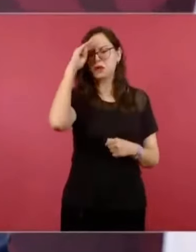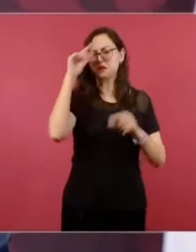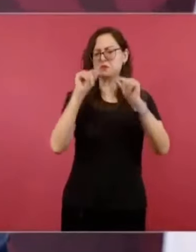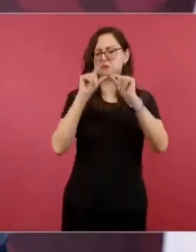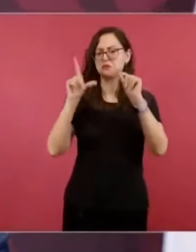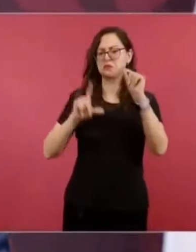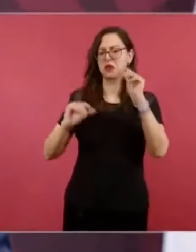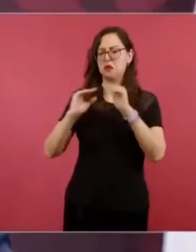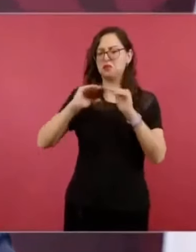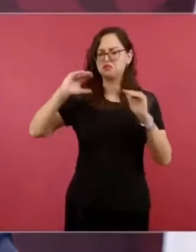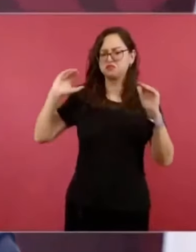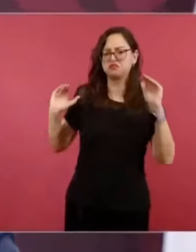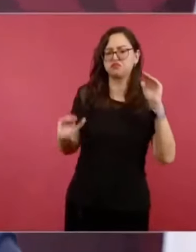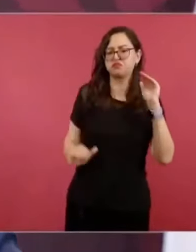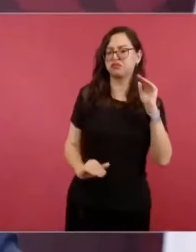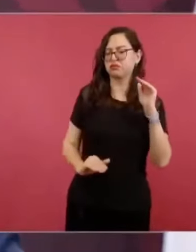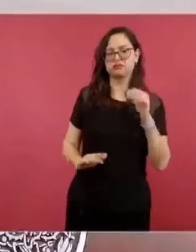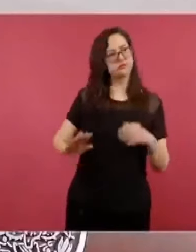era una colonia